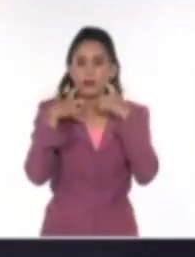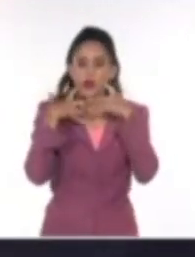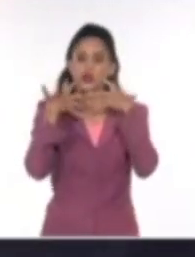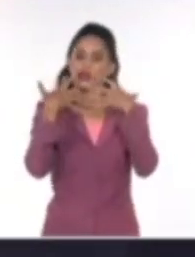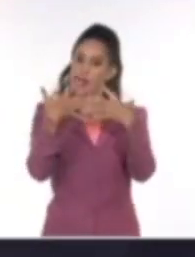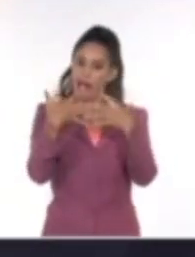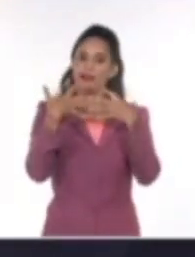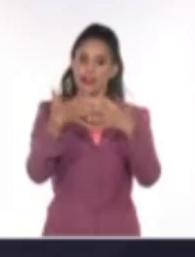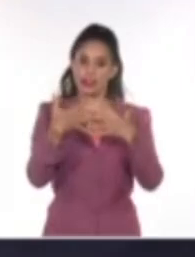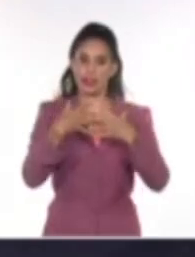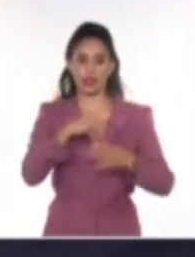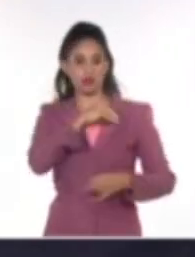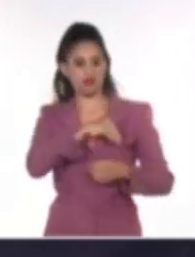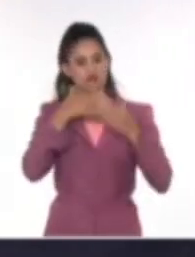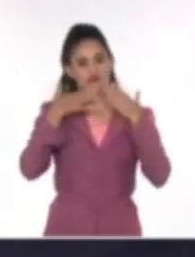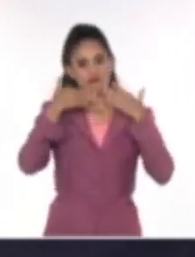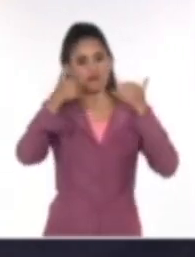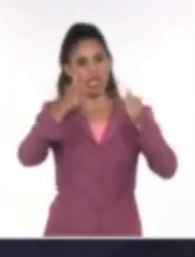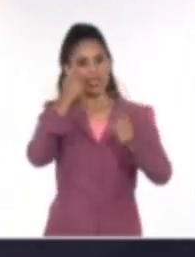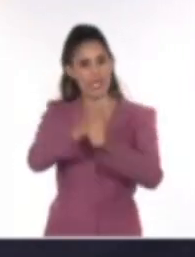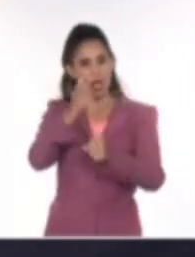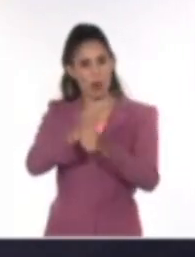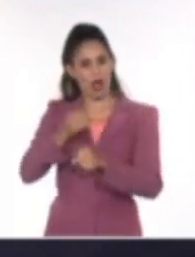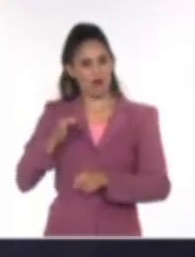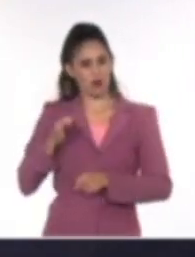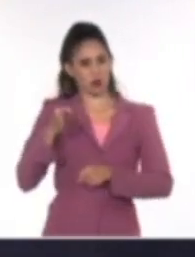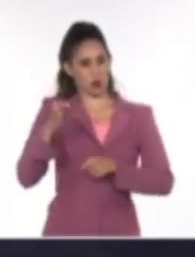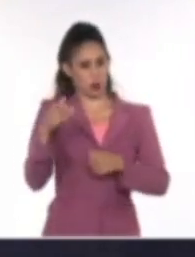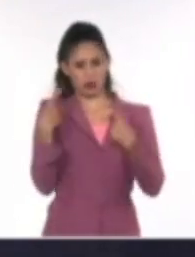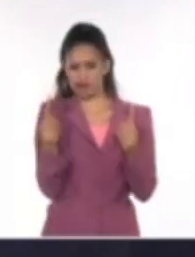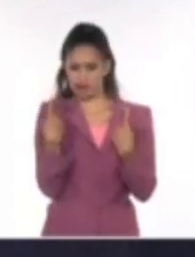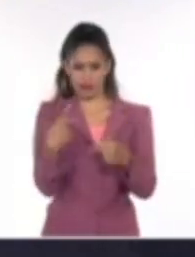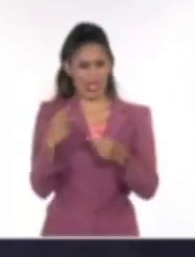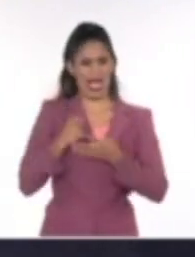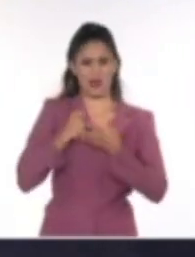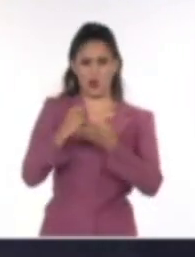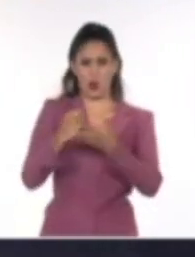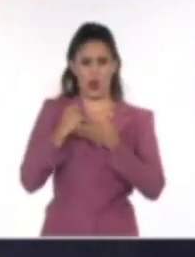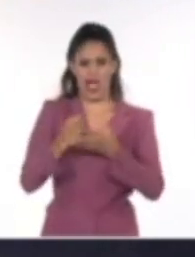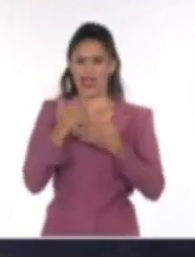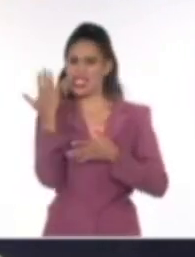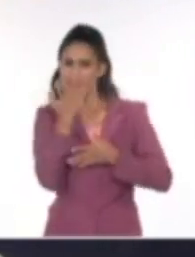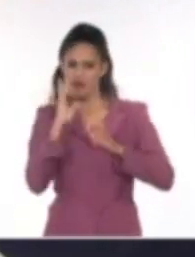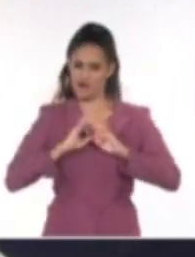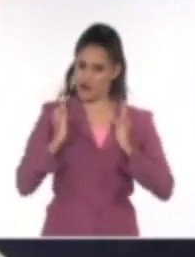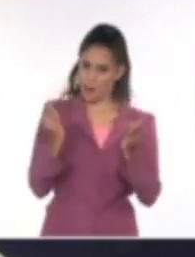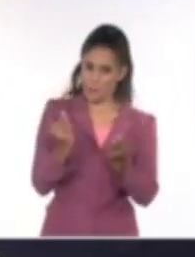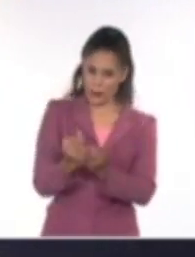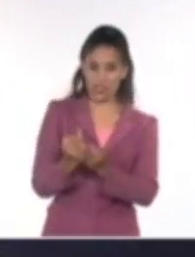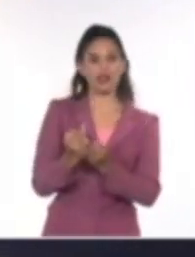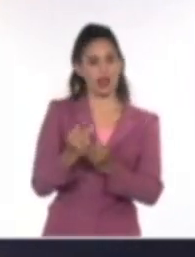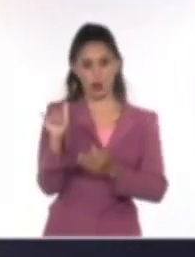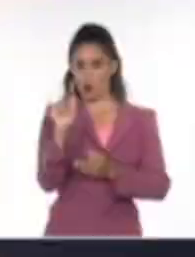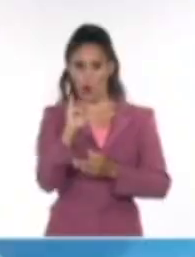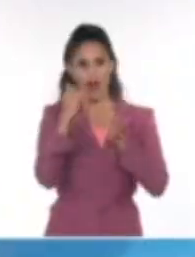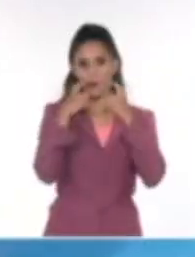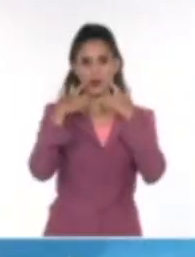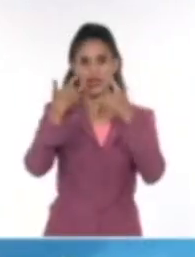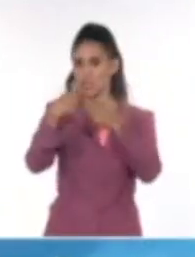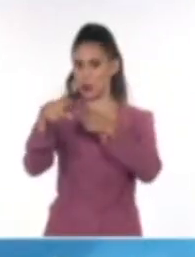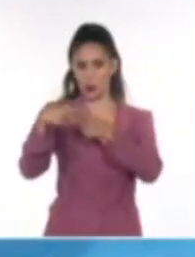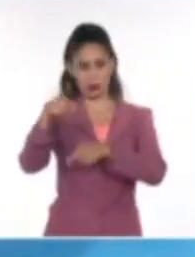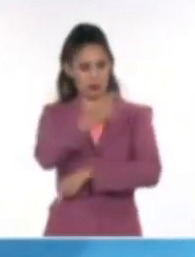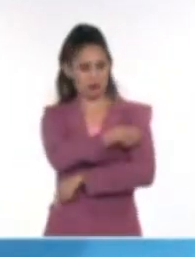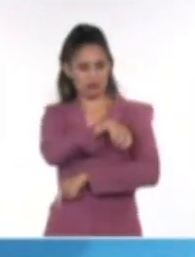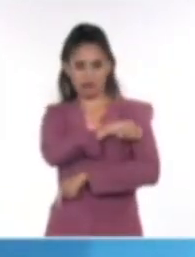increíble. Voy a ser una persona ejemplar, voy a ayudar a toda mi familia, al que lo necesite, incluyéndome a mí mismo.